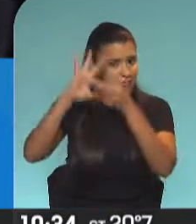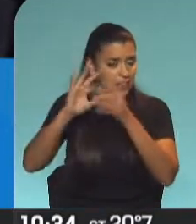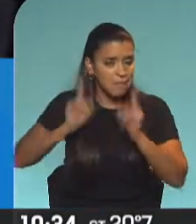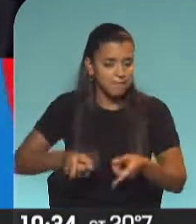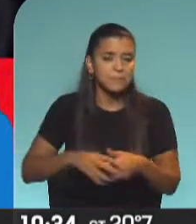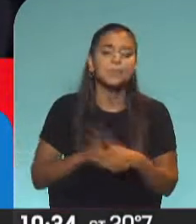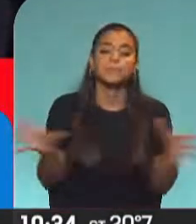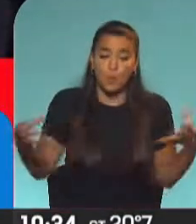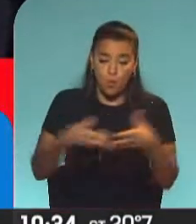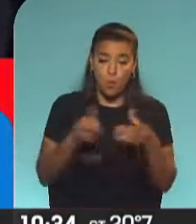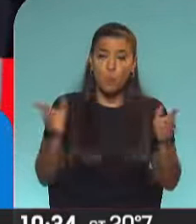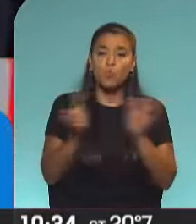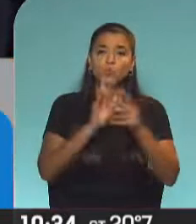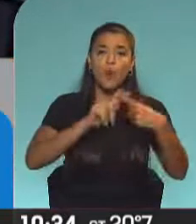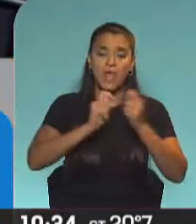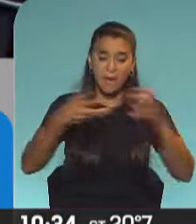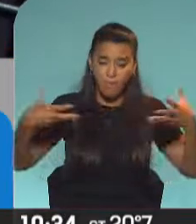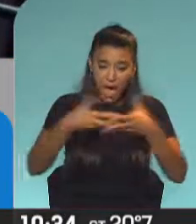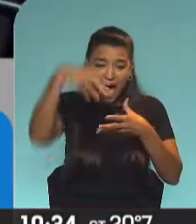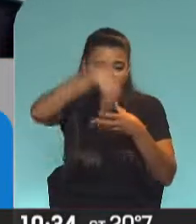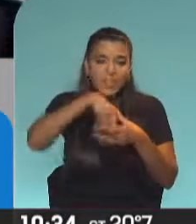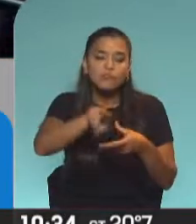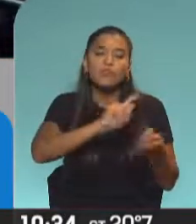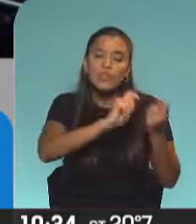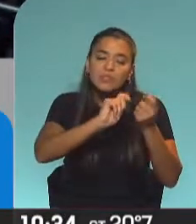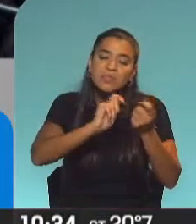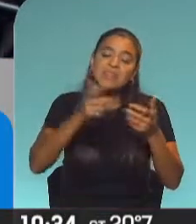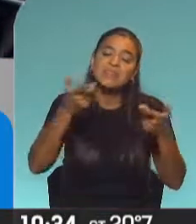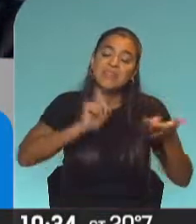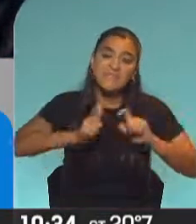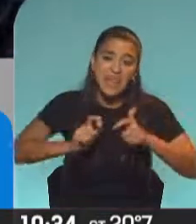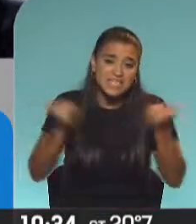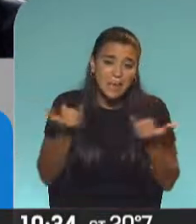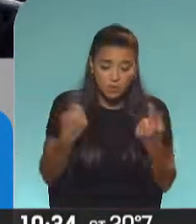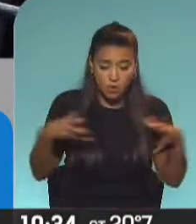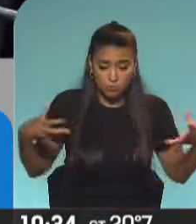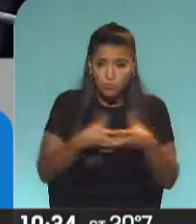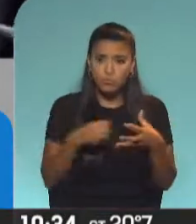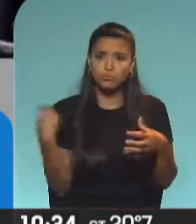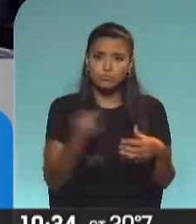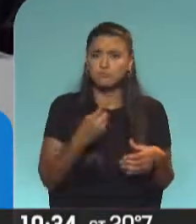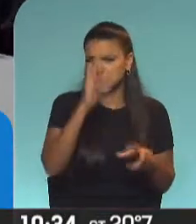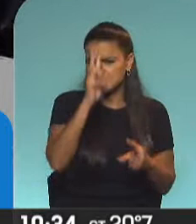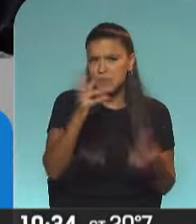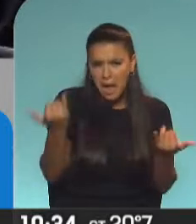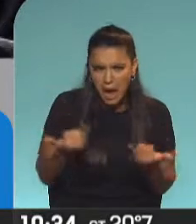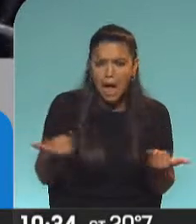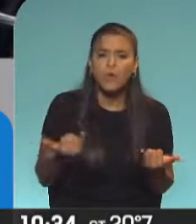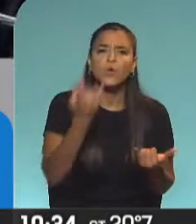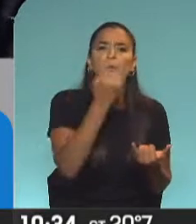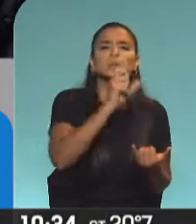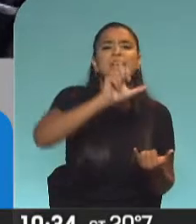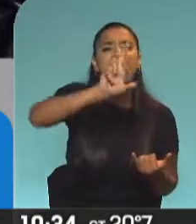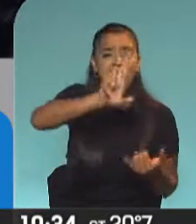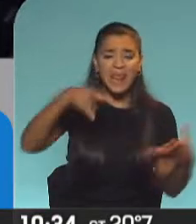Cambio en el bloque, con diferencias como la que usted expresa? Bueno, en el caso de nuestro bloque, absolutamente respetuosa. El bloque de la UCR,